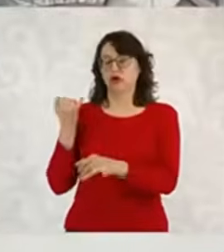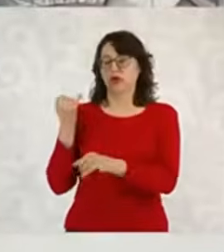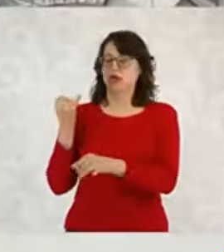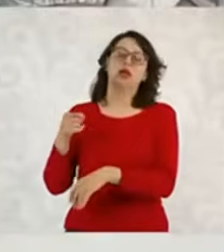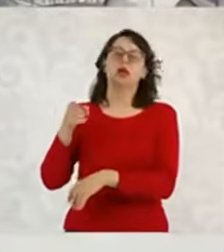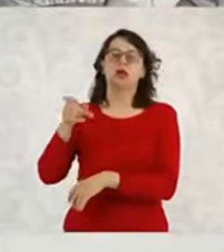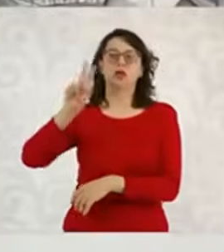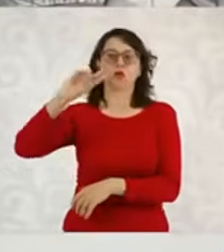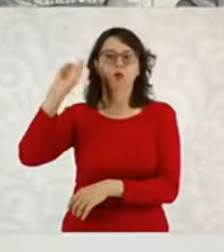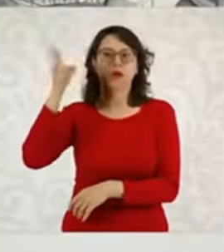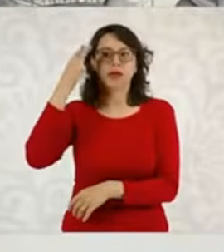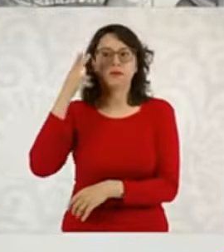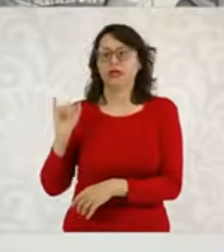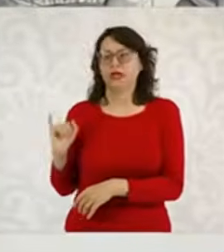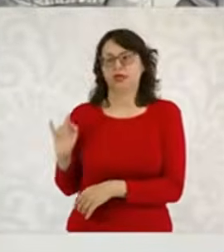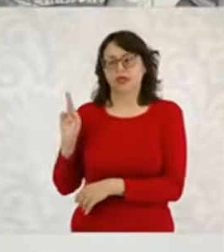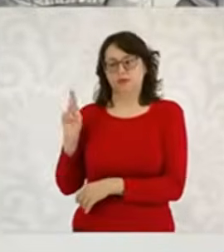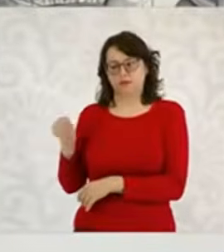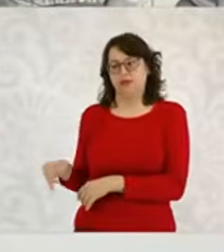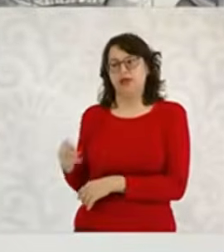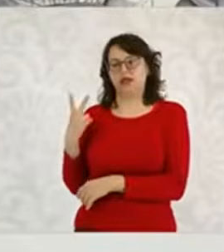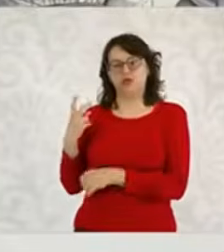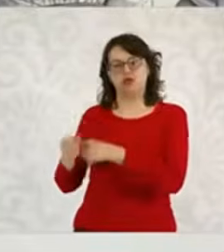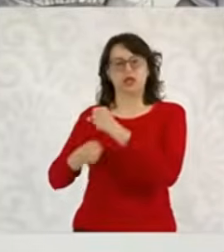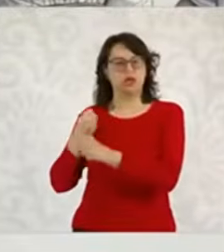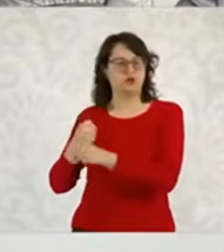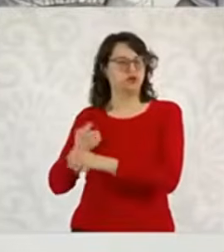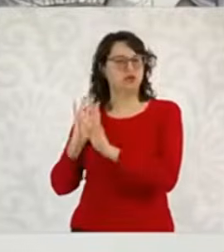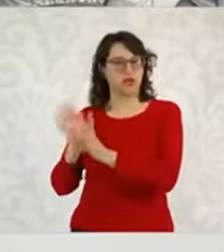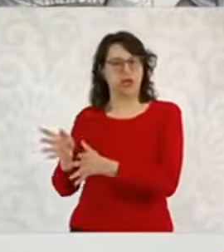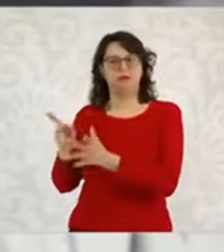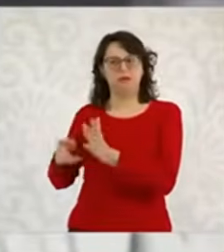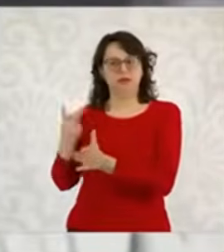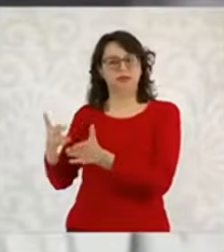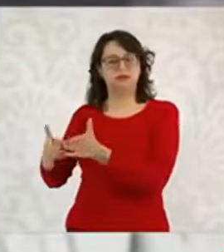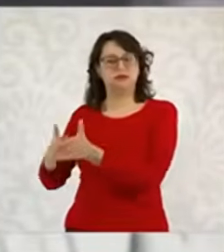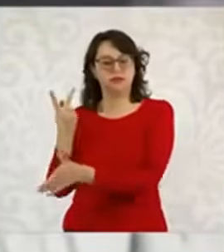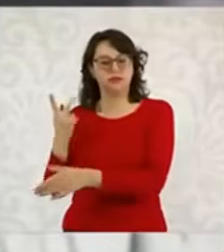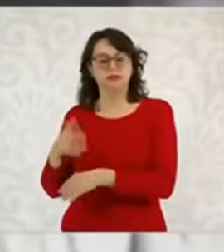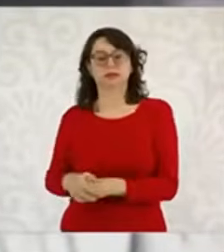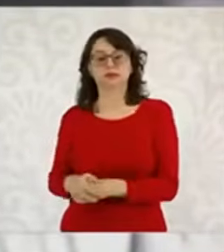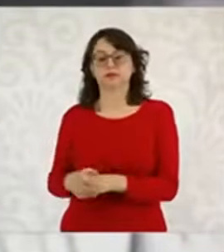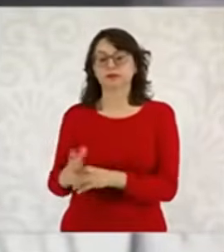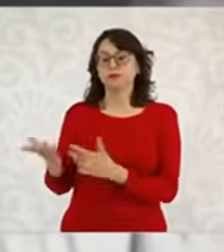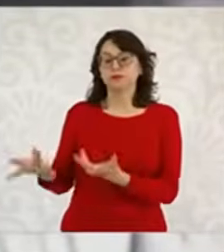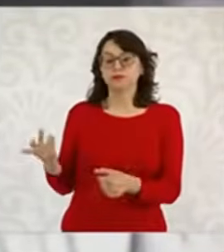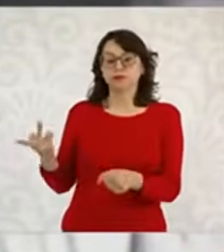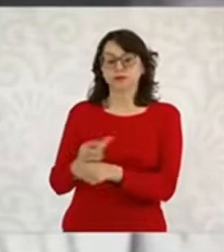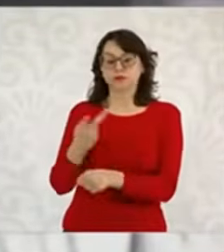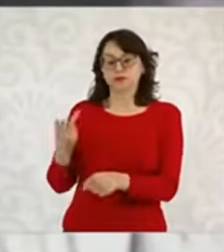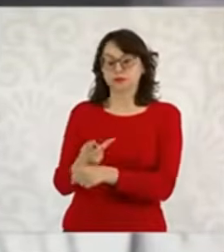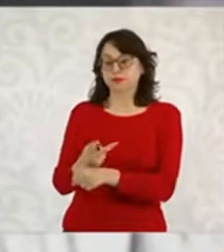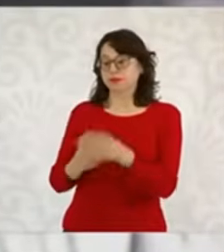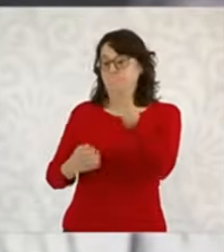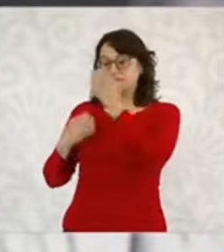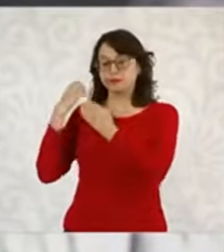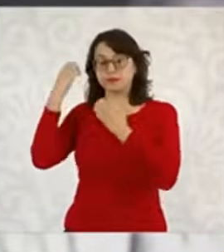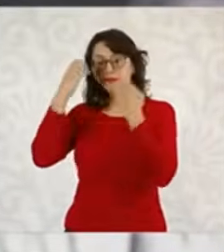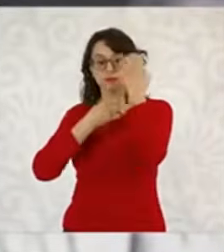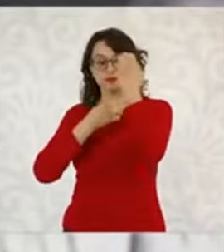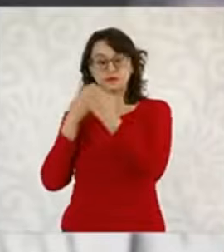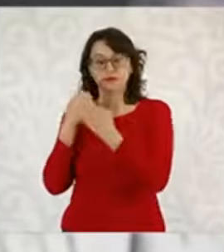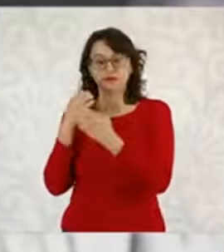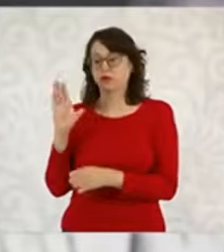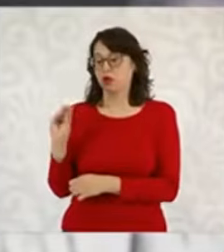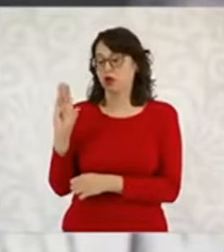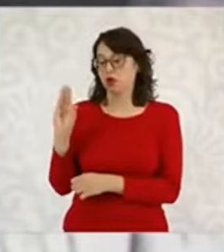tenía 2 años de experiencia, y el porcentaje de los alumnos que completaron su examen fue